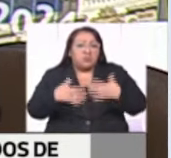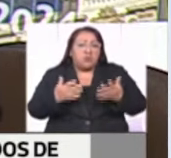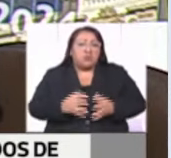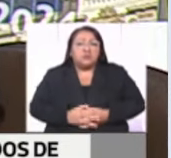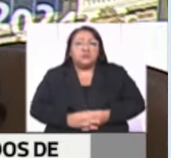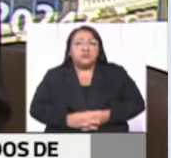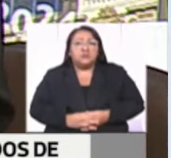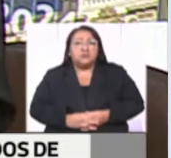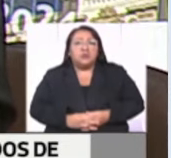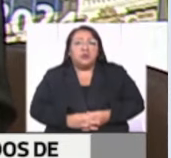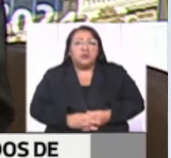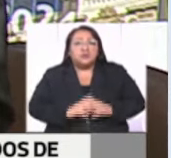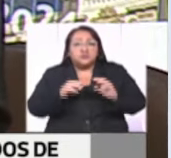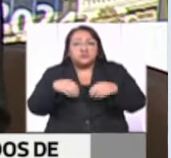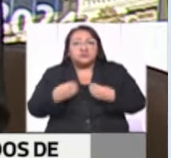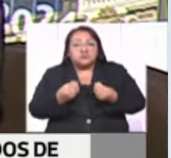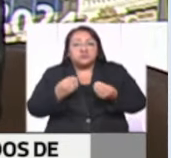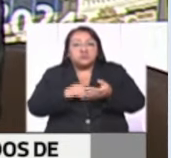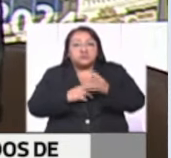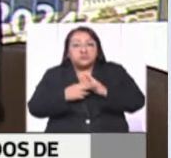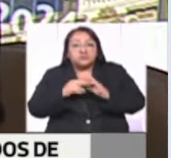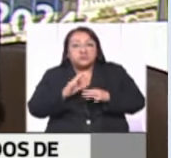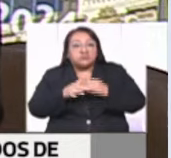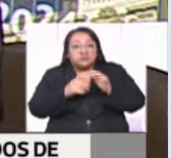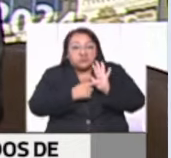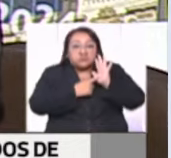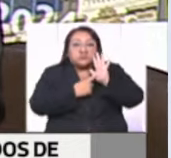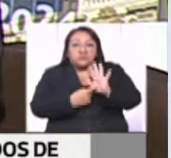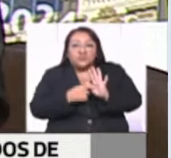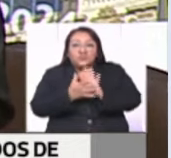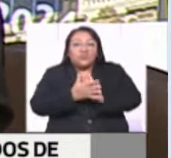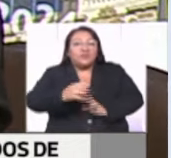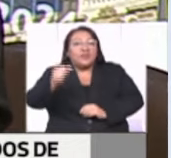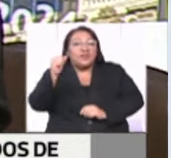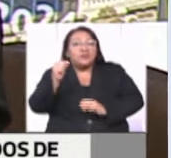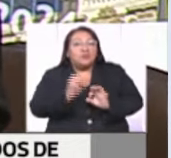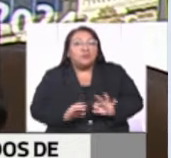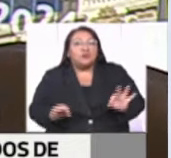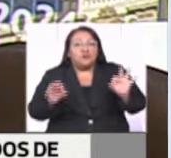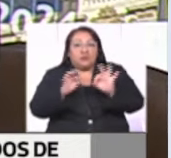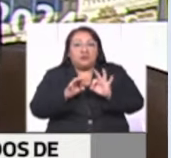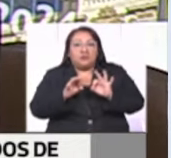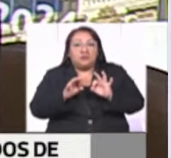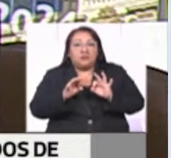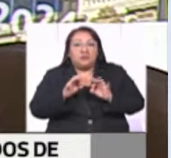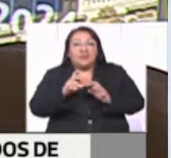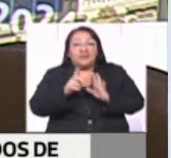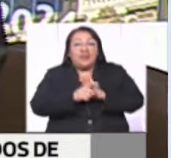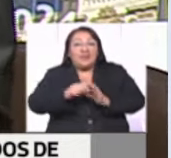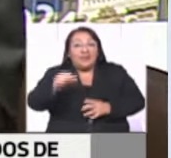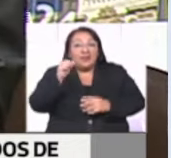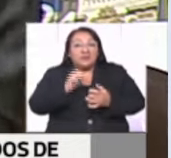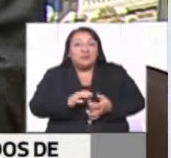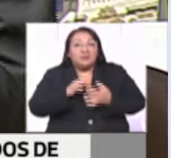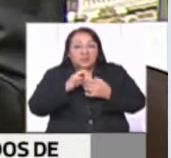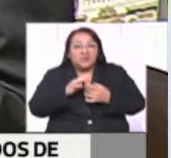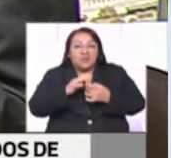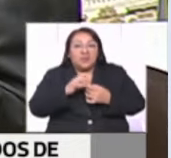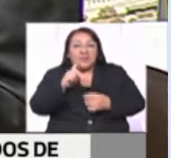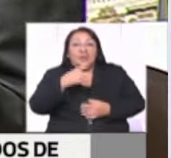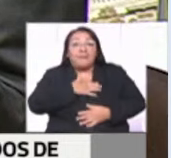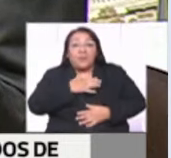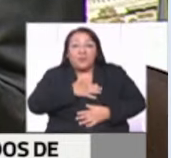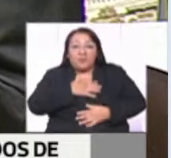constitucionalmente válida, porque constituye la materialización de un derecho fundamental. Ese derecho fundamental que no es sino el derecho de